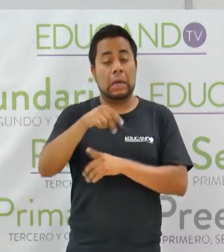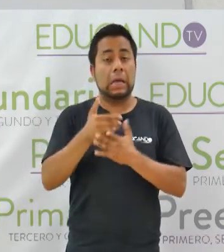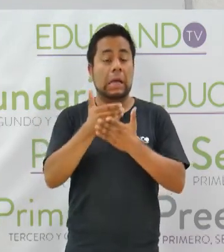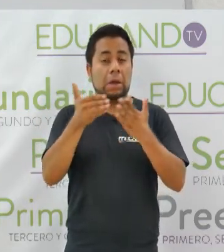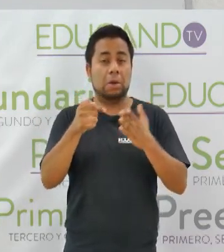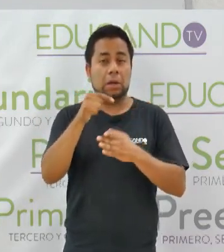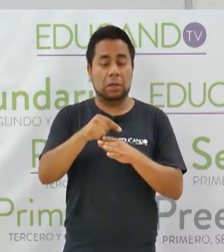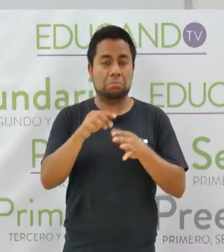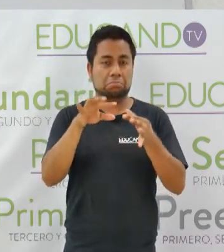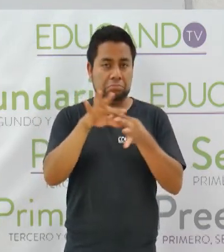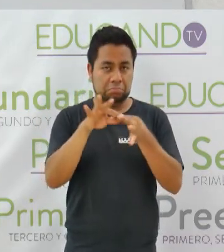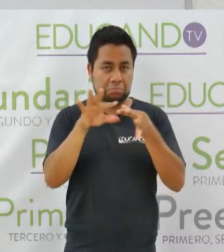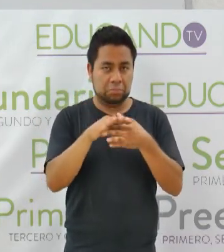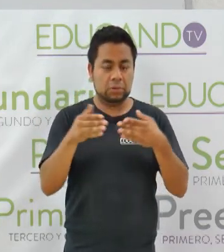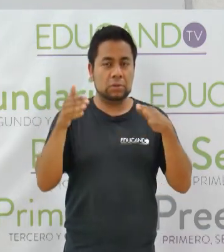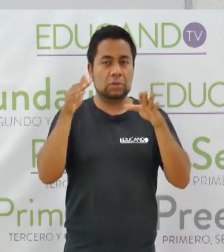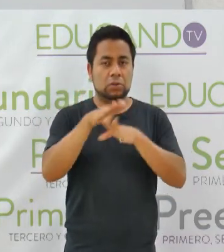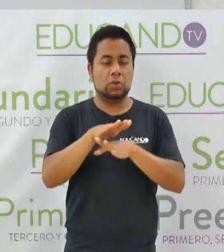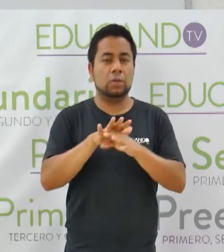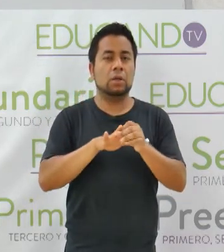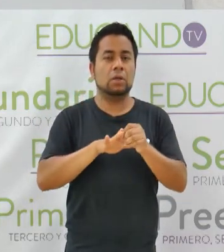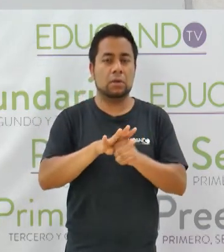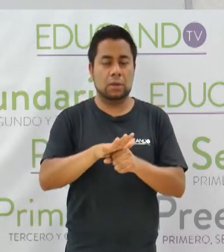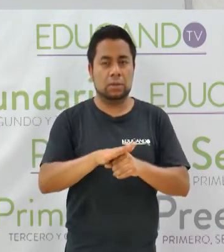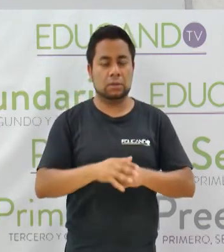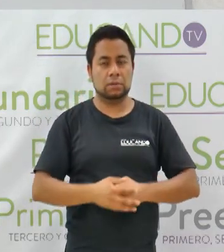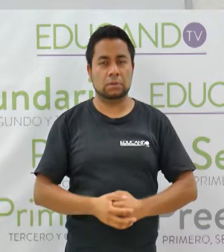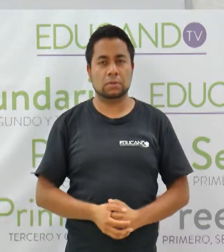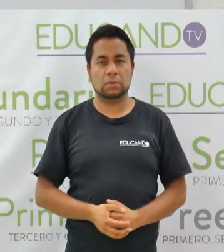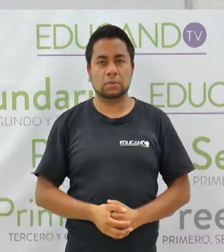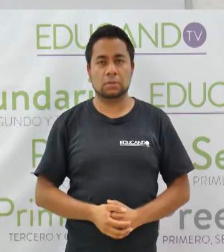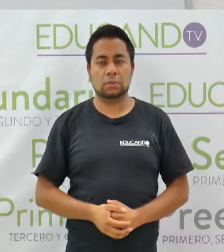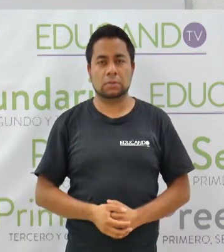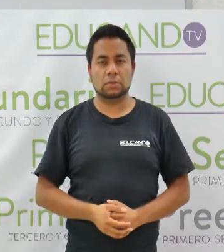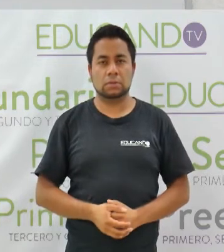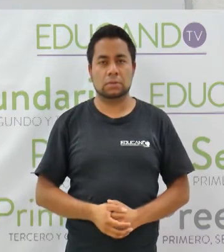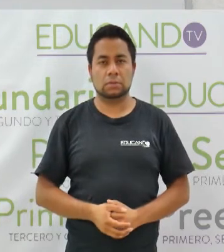este momento vamos a hablar de lo que son